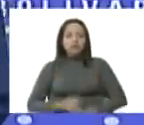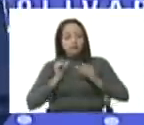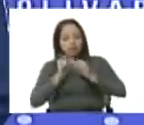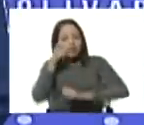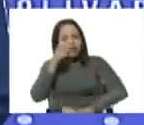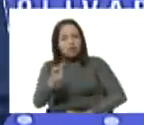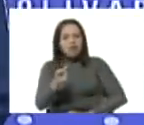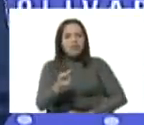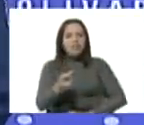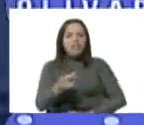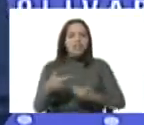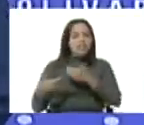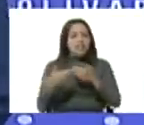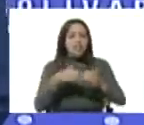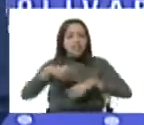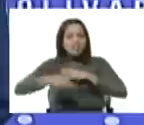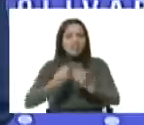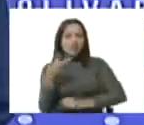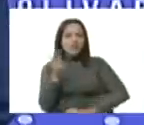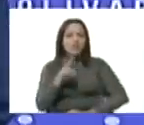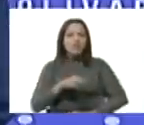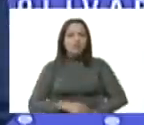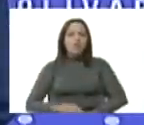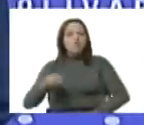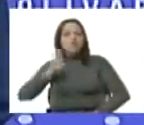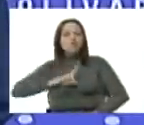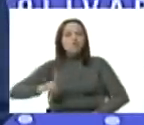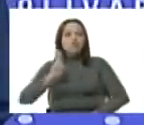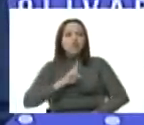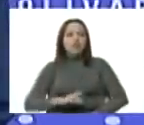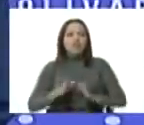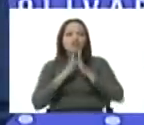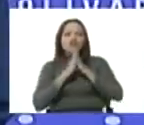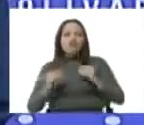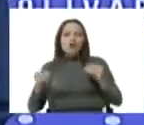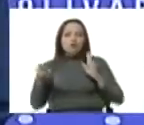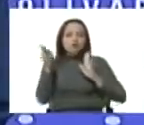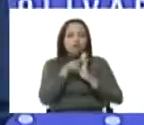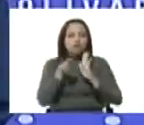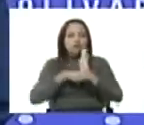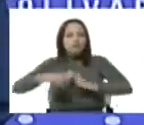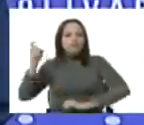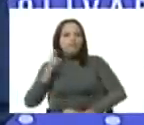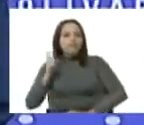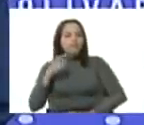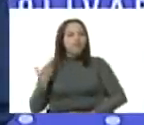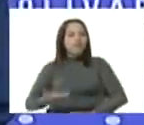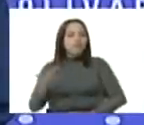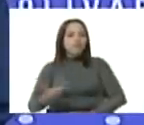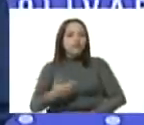por Venezuela. Utilizar todos los instrumentos